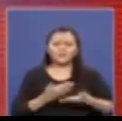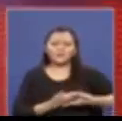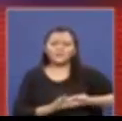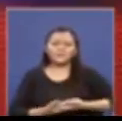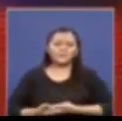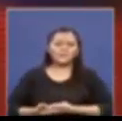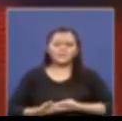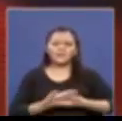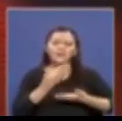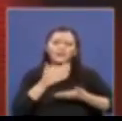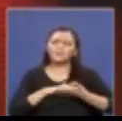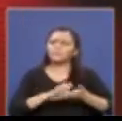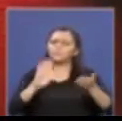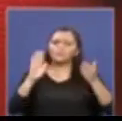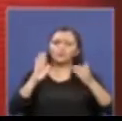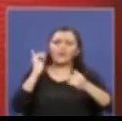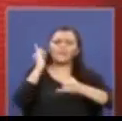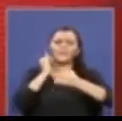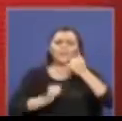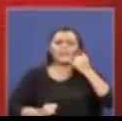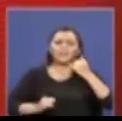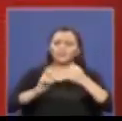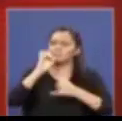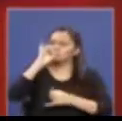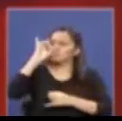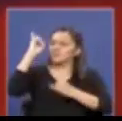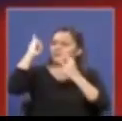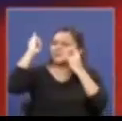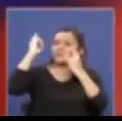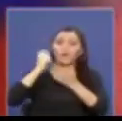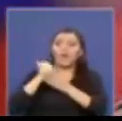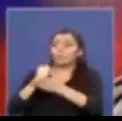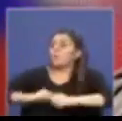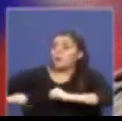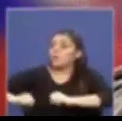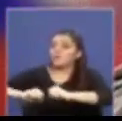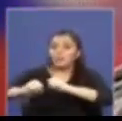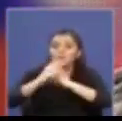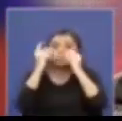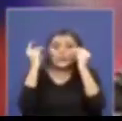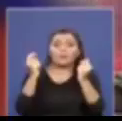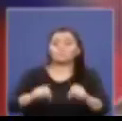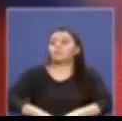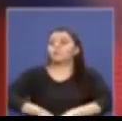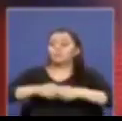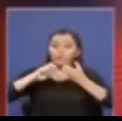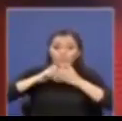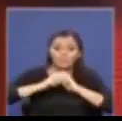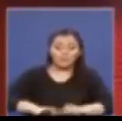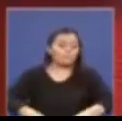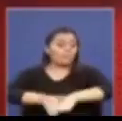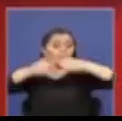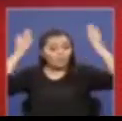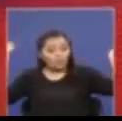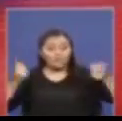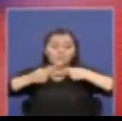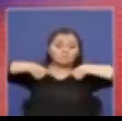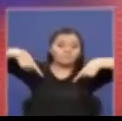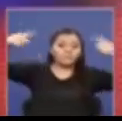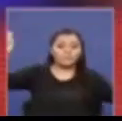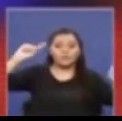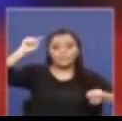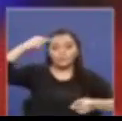secuestrado, tenía un apellido ribombante. En el viejo país, ahí sí hubiera sido una tragedia, titulares, primera página, y hubiera hecho algo el